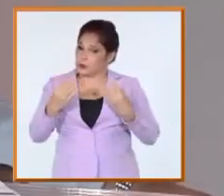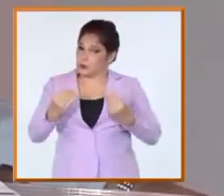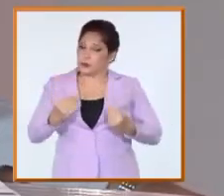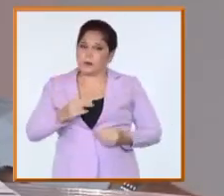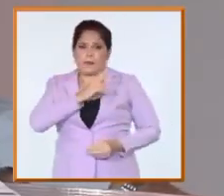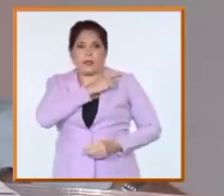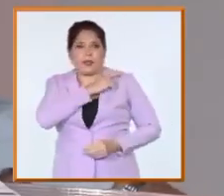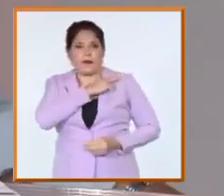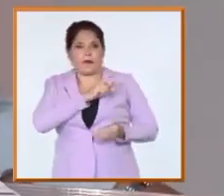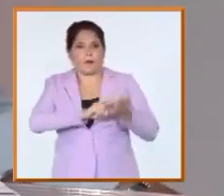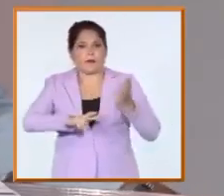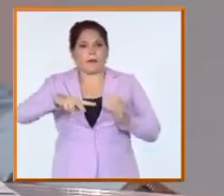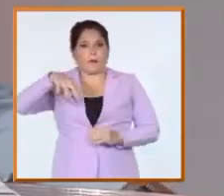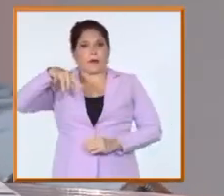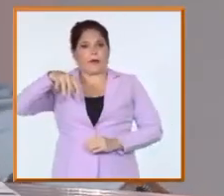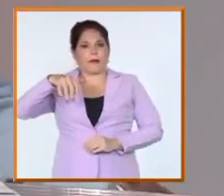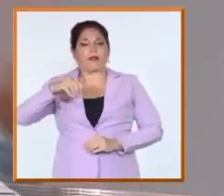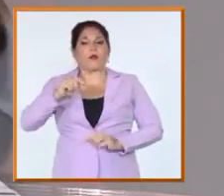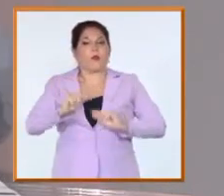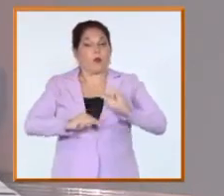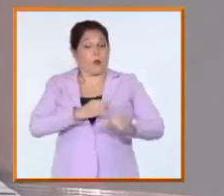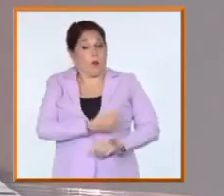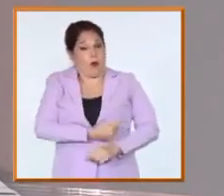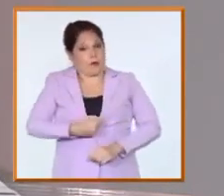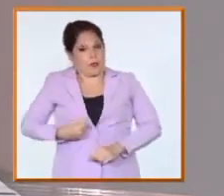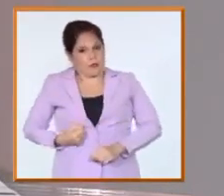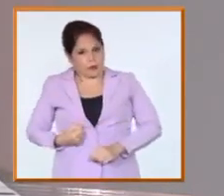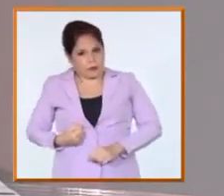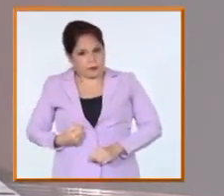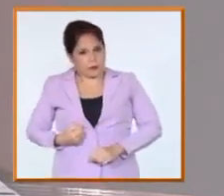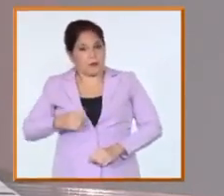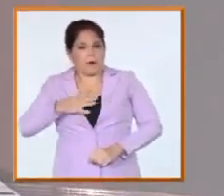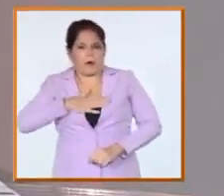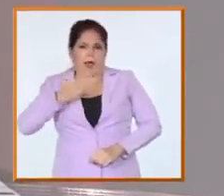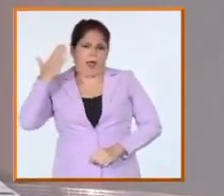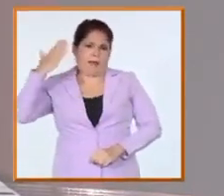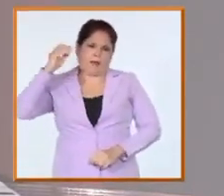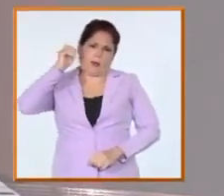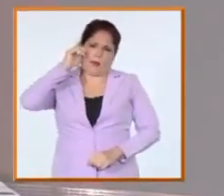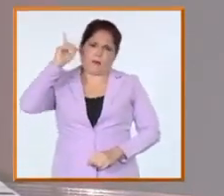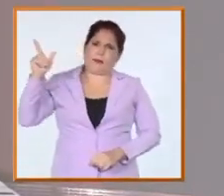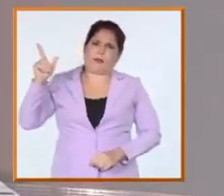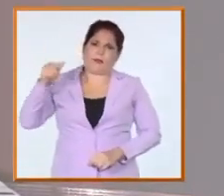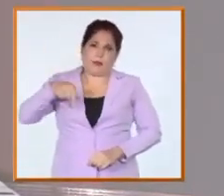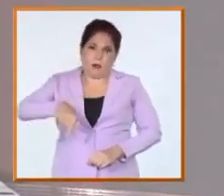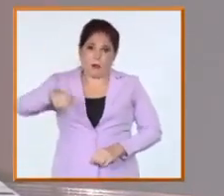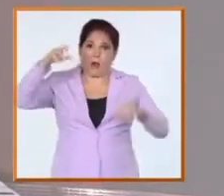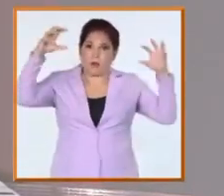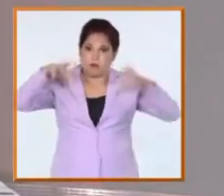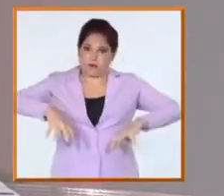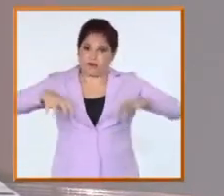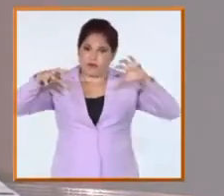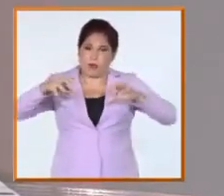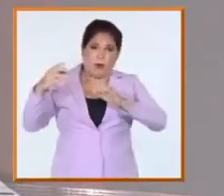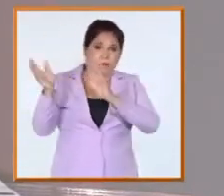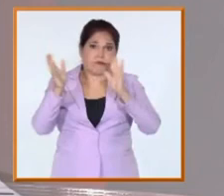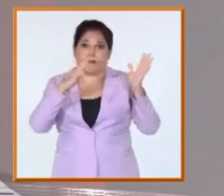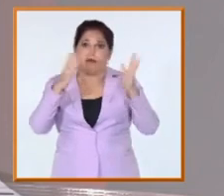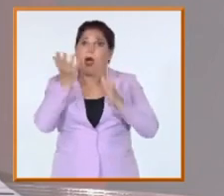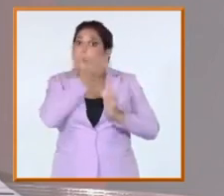las autoridades de penal han tenido que crecerse Pero además tienen una experiencia porque ahora vino el evento meteorólogo